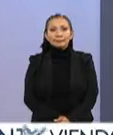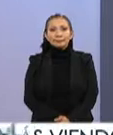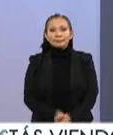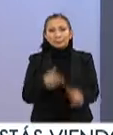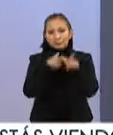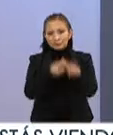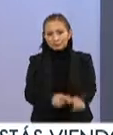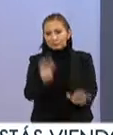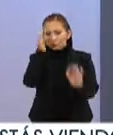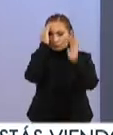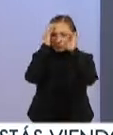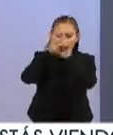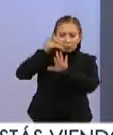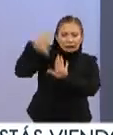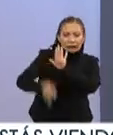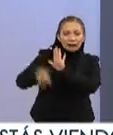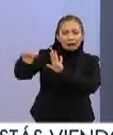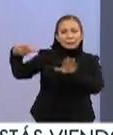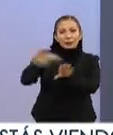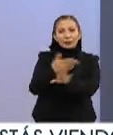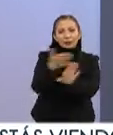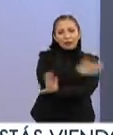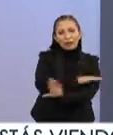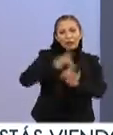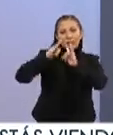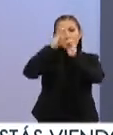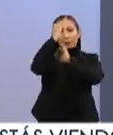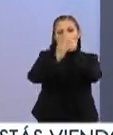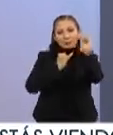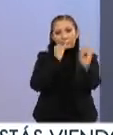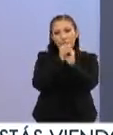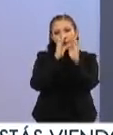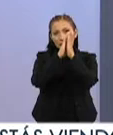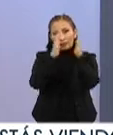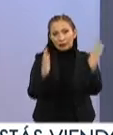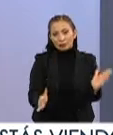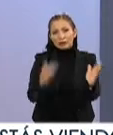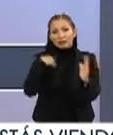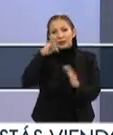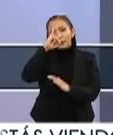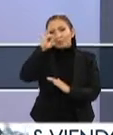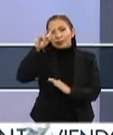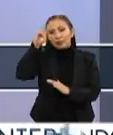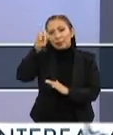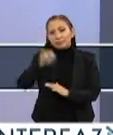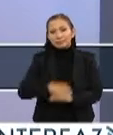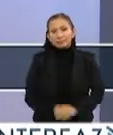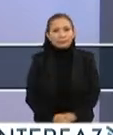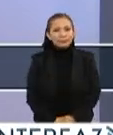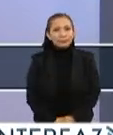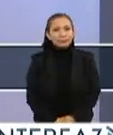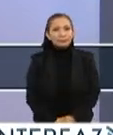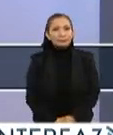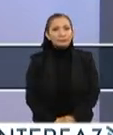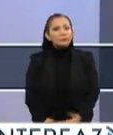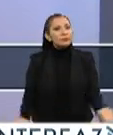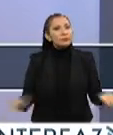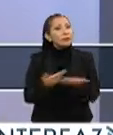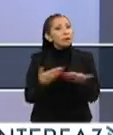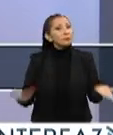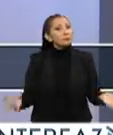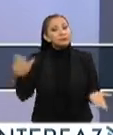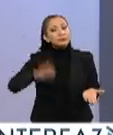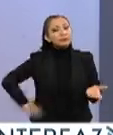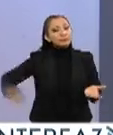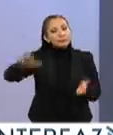Y seguimos conociendo más de lo que ha sucedido en la Feria Internacional del Libro del Instituto Politécnico Nacional, ahora